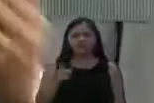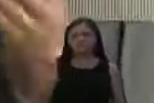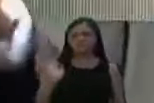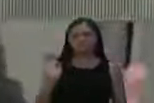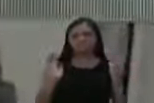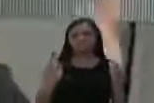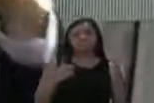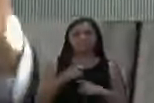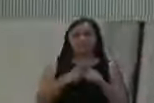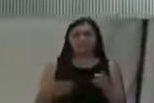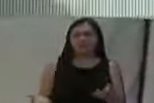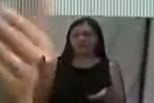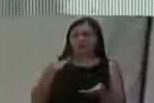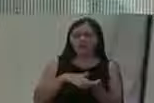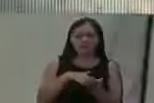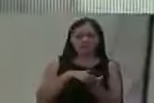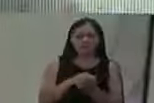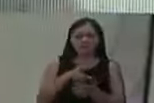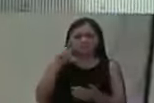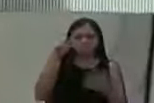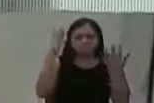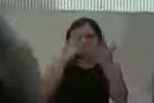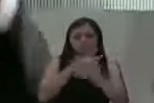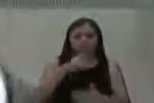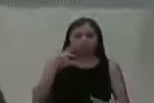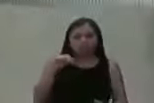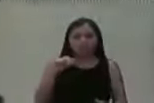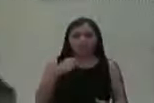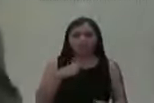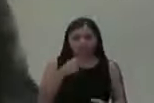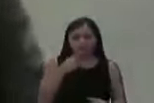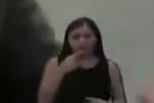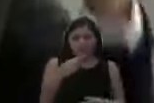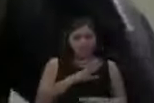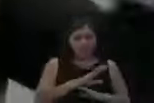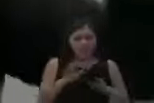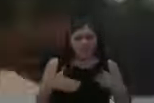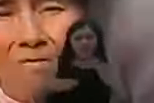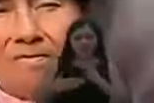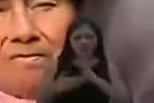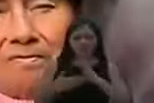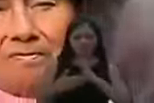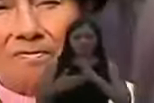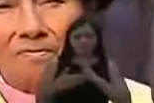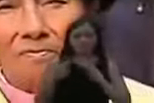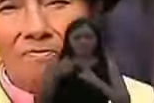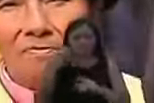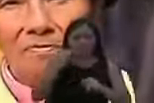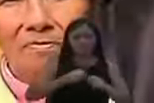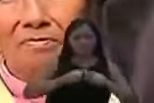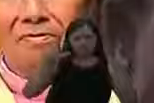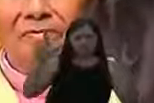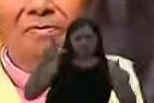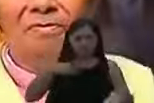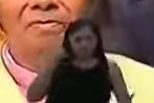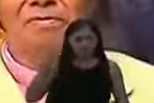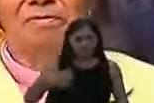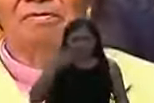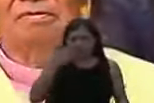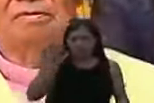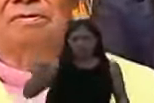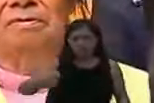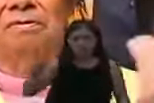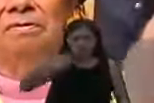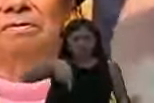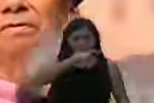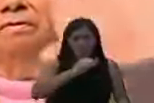así que no se me dejen engañar yo le dije a la oposición Porque los voy a desenmascarar asustaron a los pobres a la